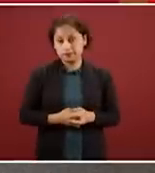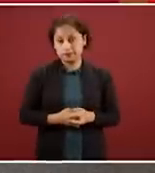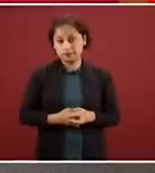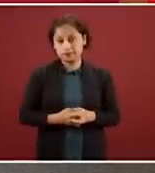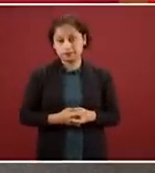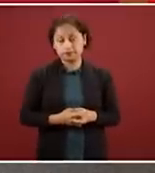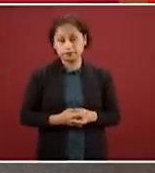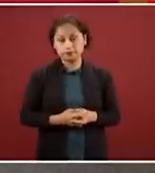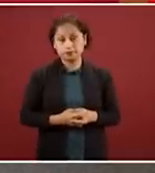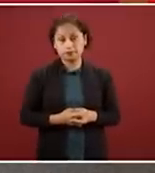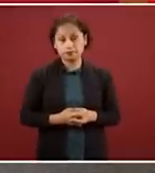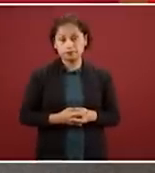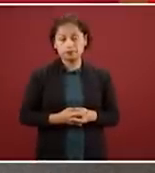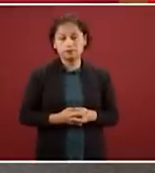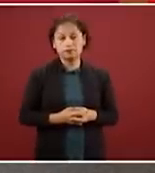y en algunos lugares